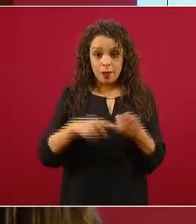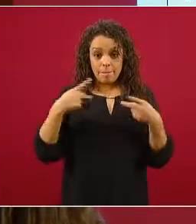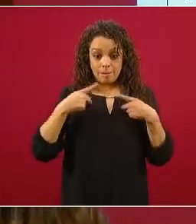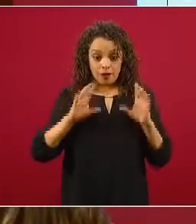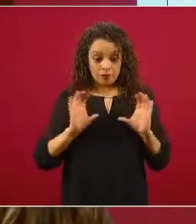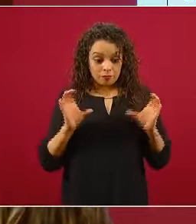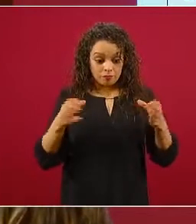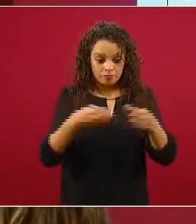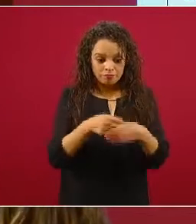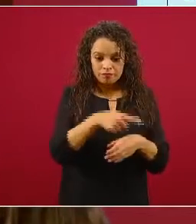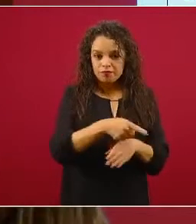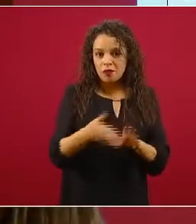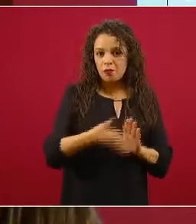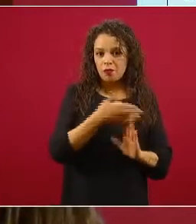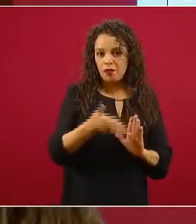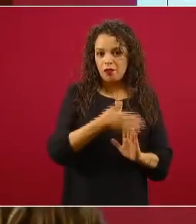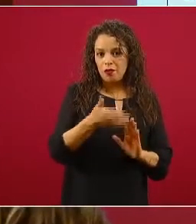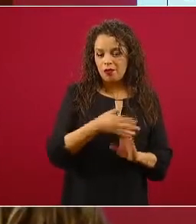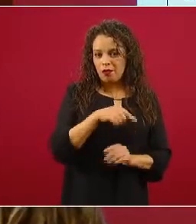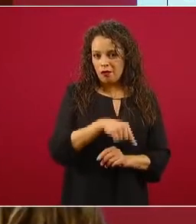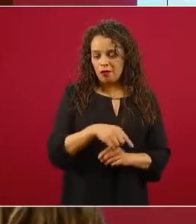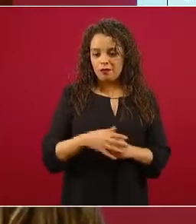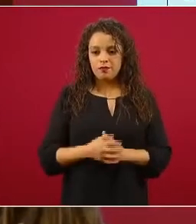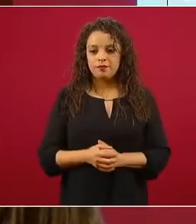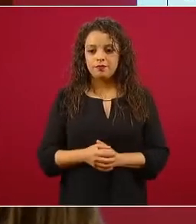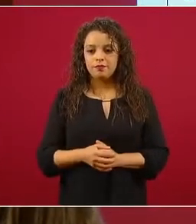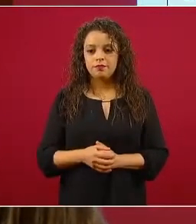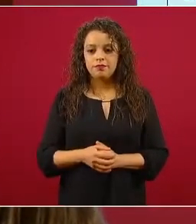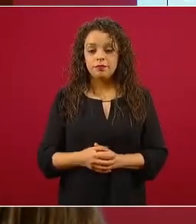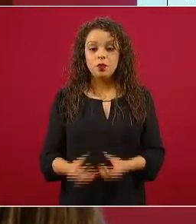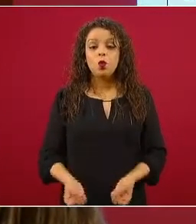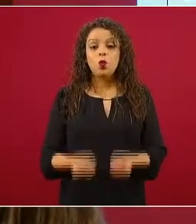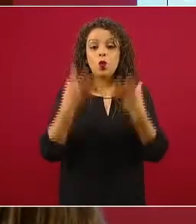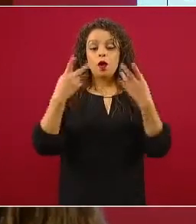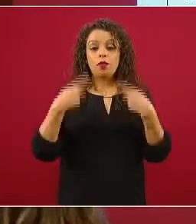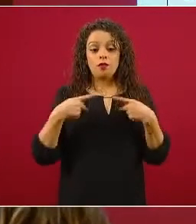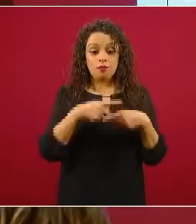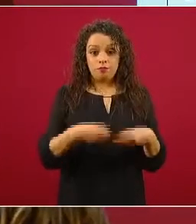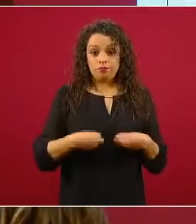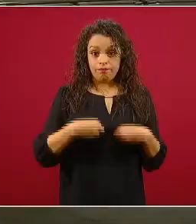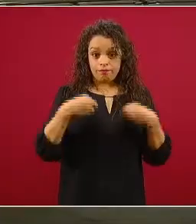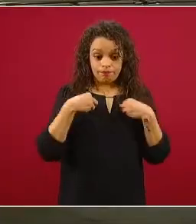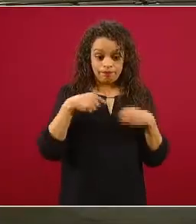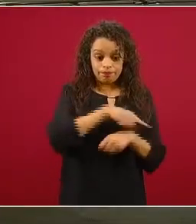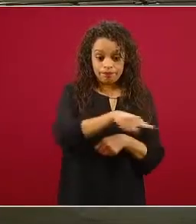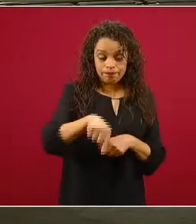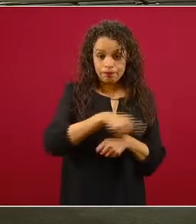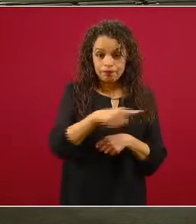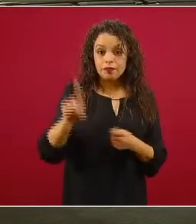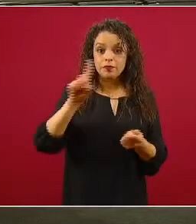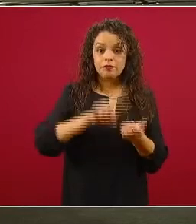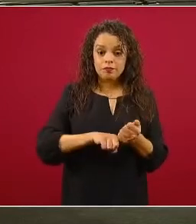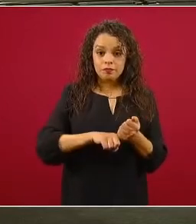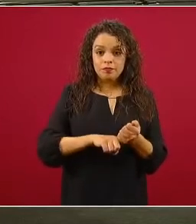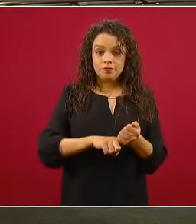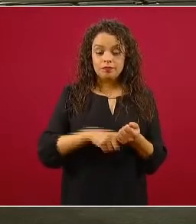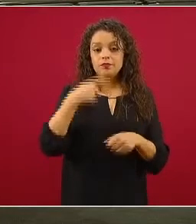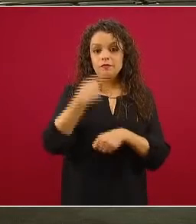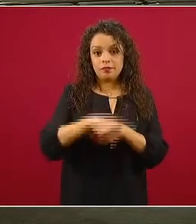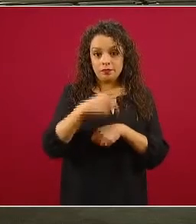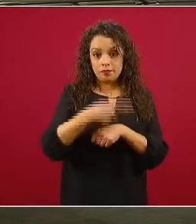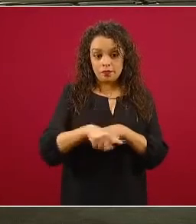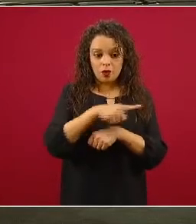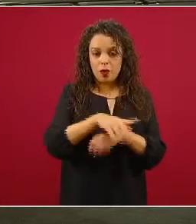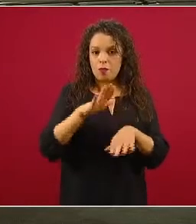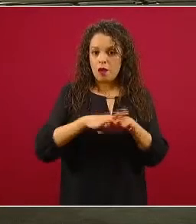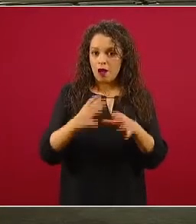para obtener una medida que pondere cuántos hay en la población con este factor de riesgo y la fuerza de la asociación, hay una